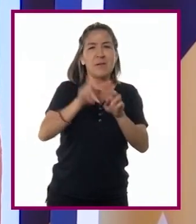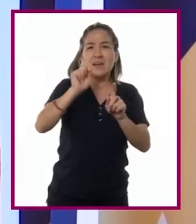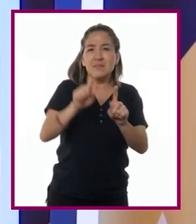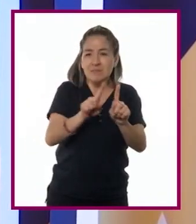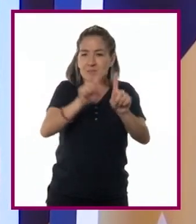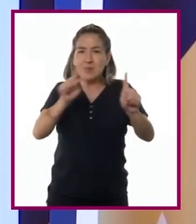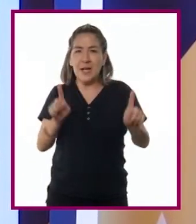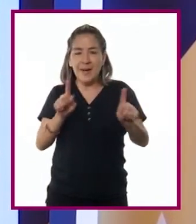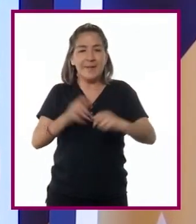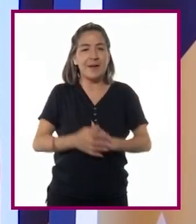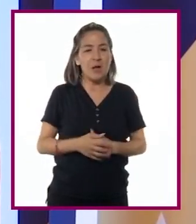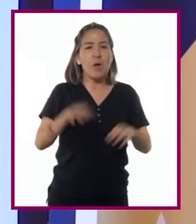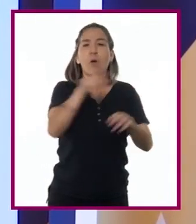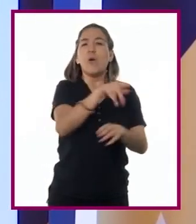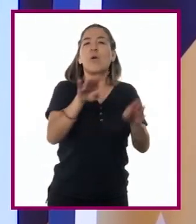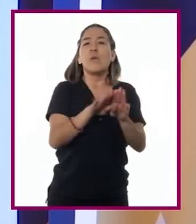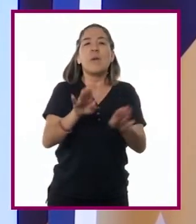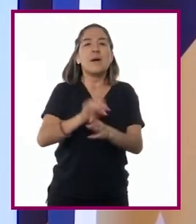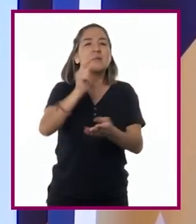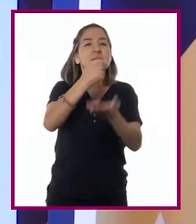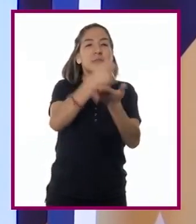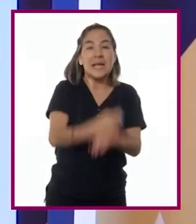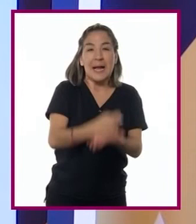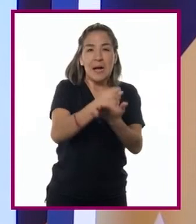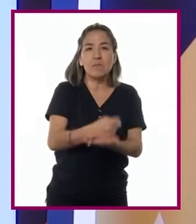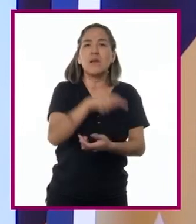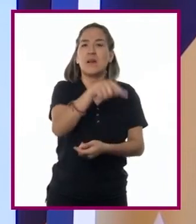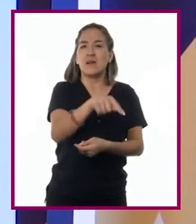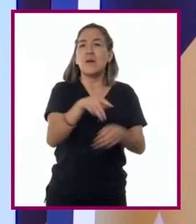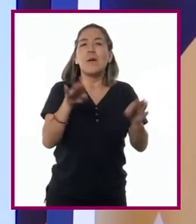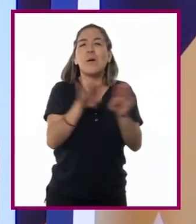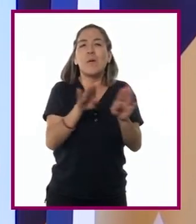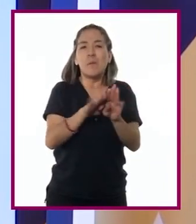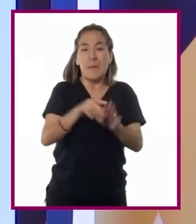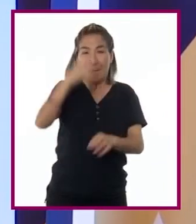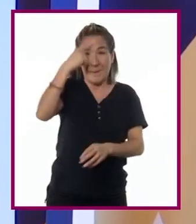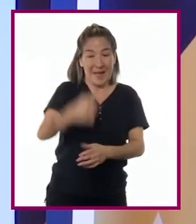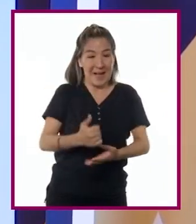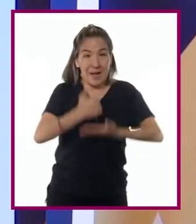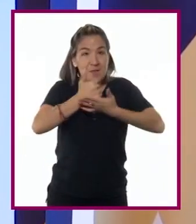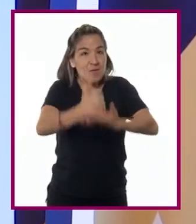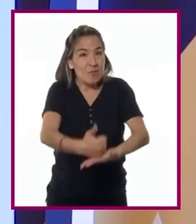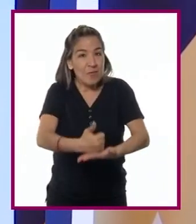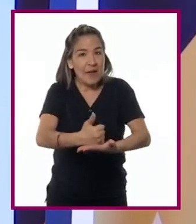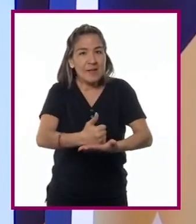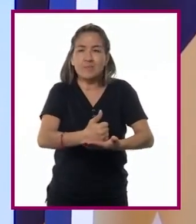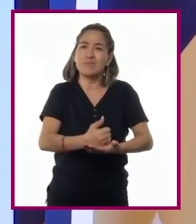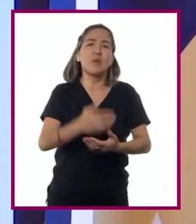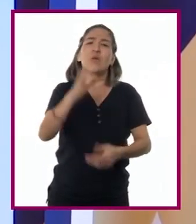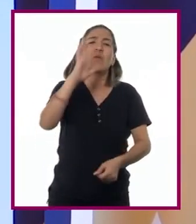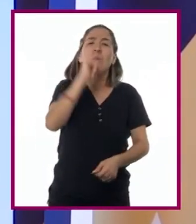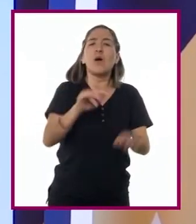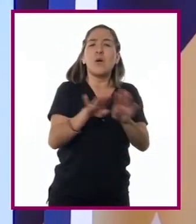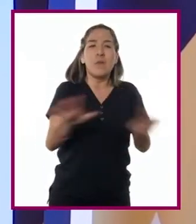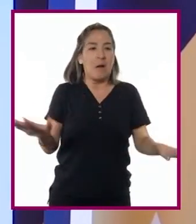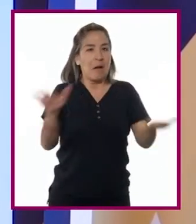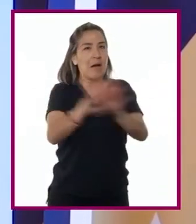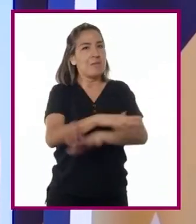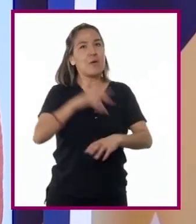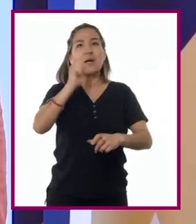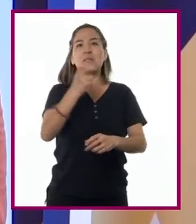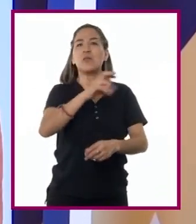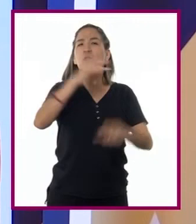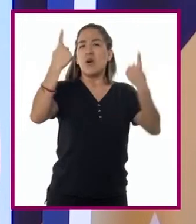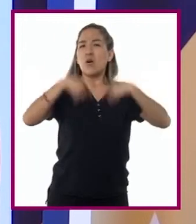estos productos y terapias tienen una intensidad tan pequeña que es imposible producir los cambios que dicen tener en